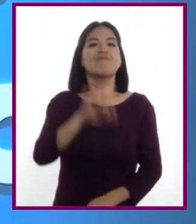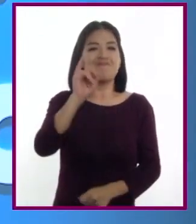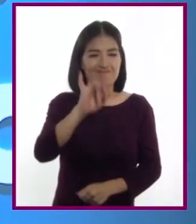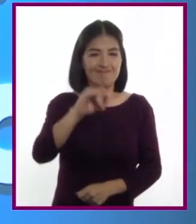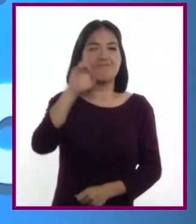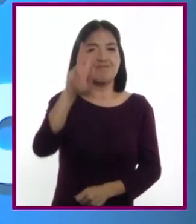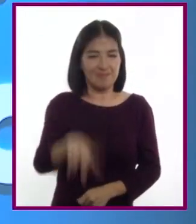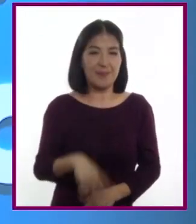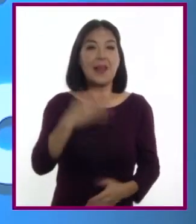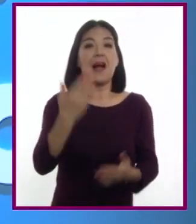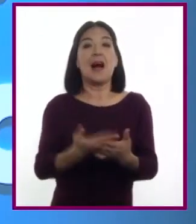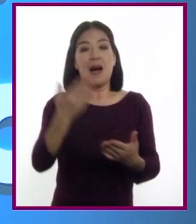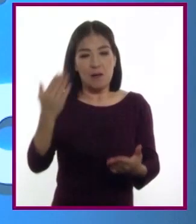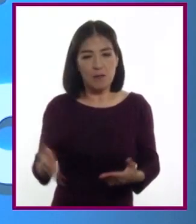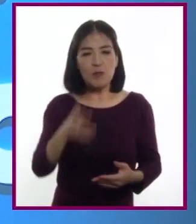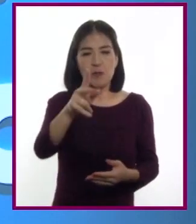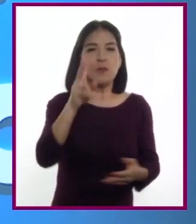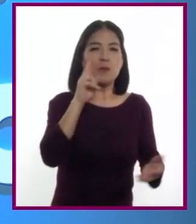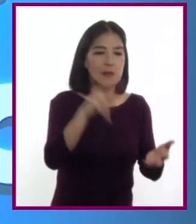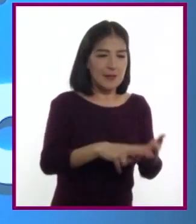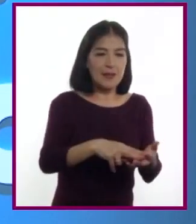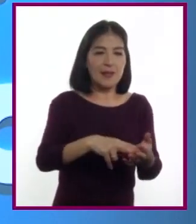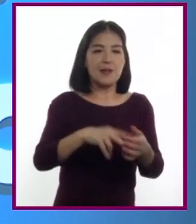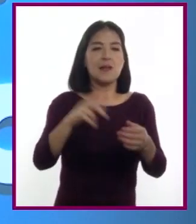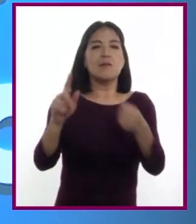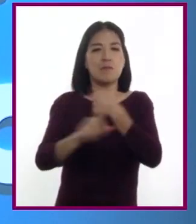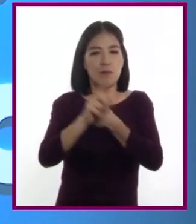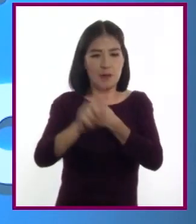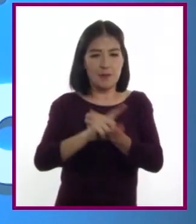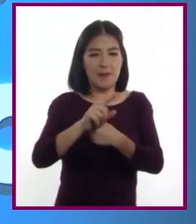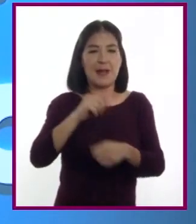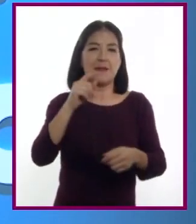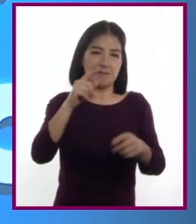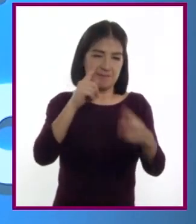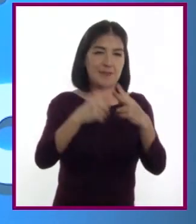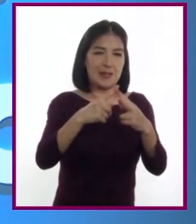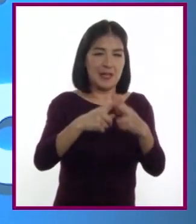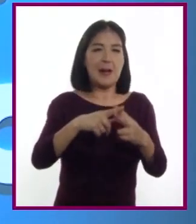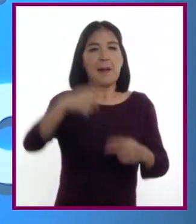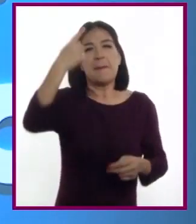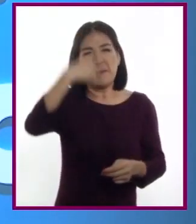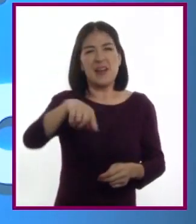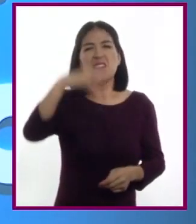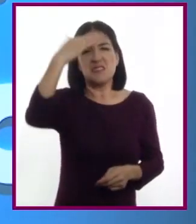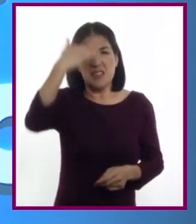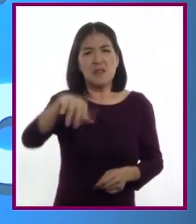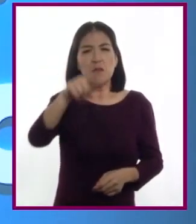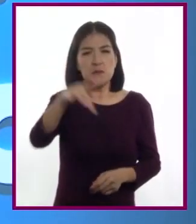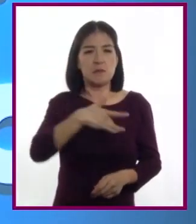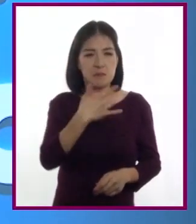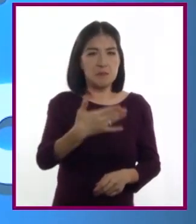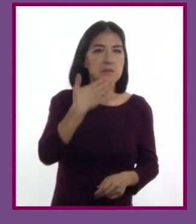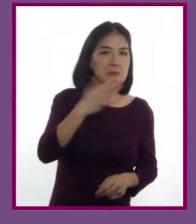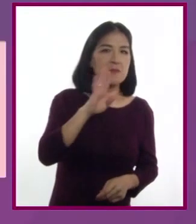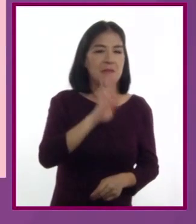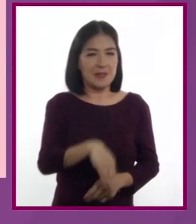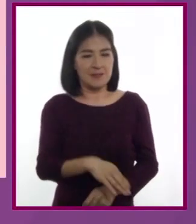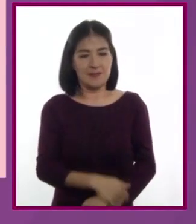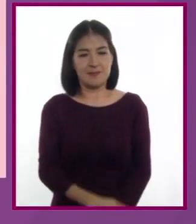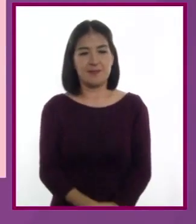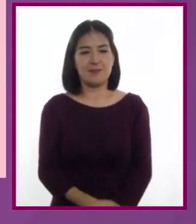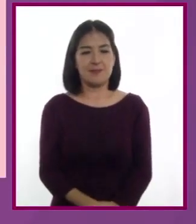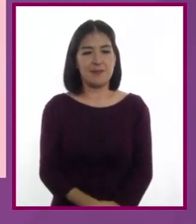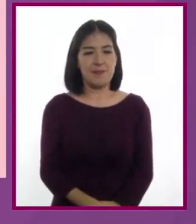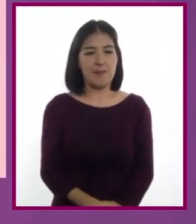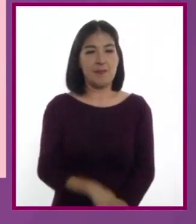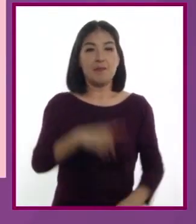Efectivamente, ahora vamos a resolver la situación aritméticamente para saber si están en lo correcto.